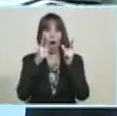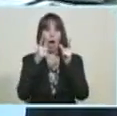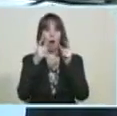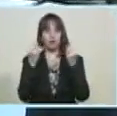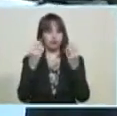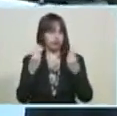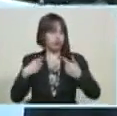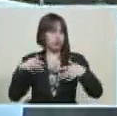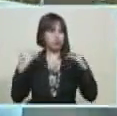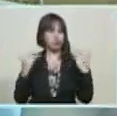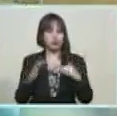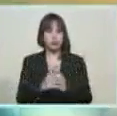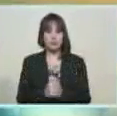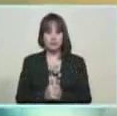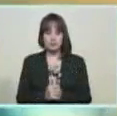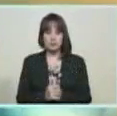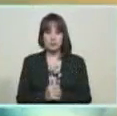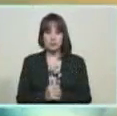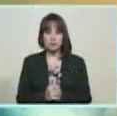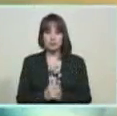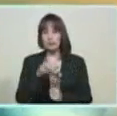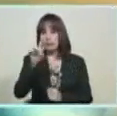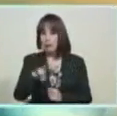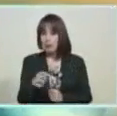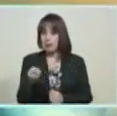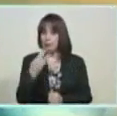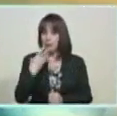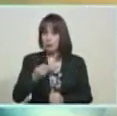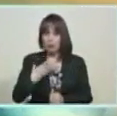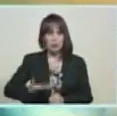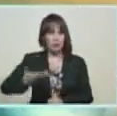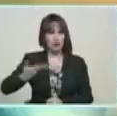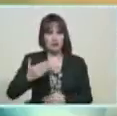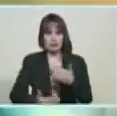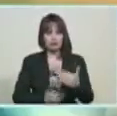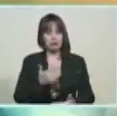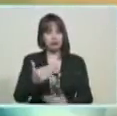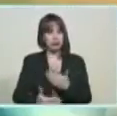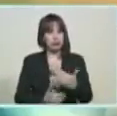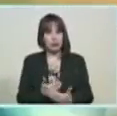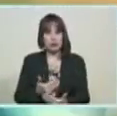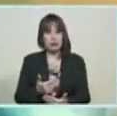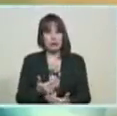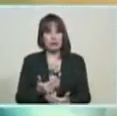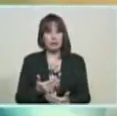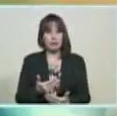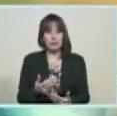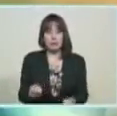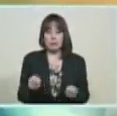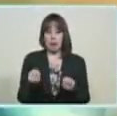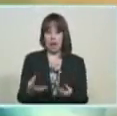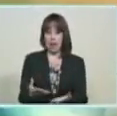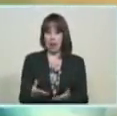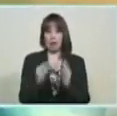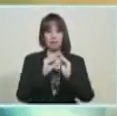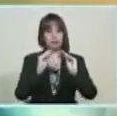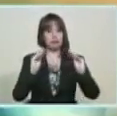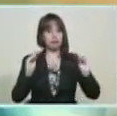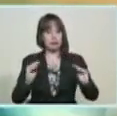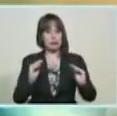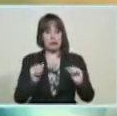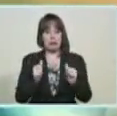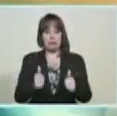sorpresas y grandes avances. Estamos en condiciones de dar grandes